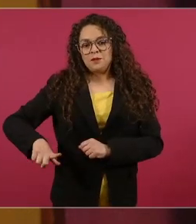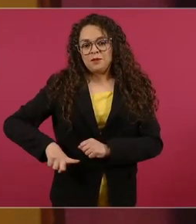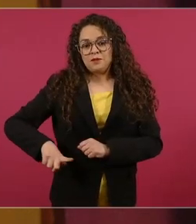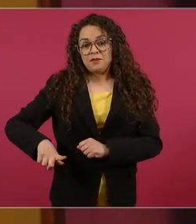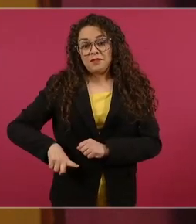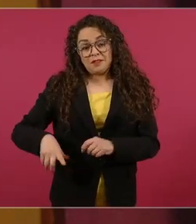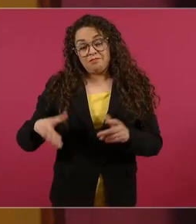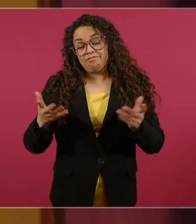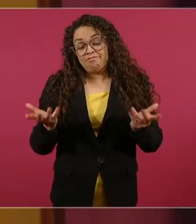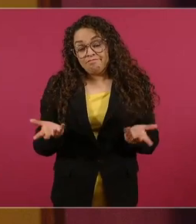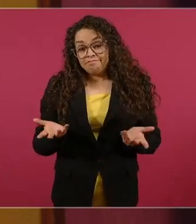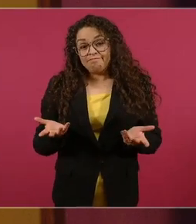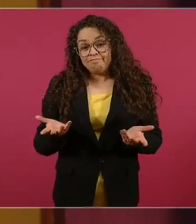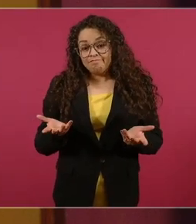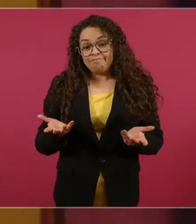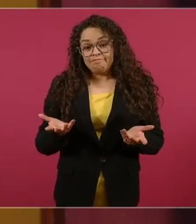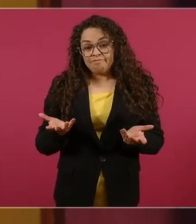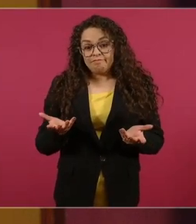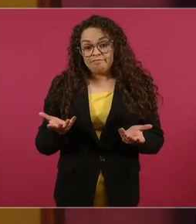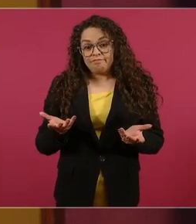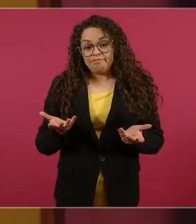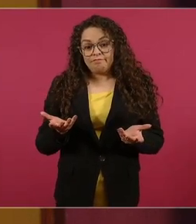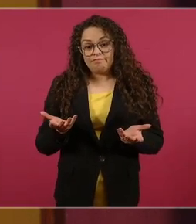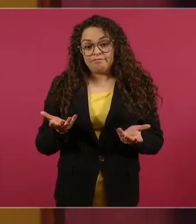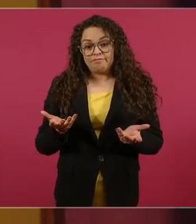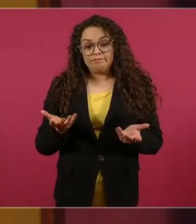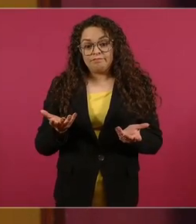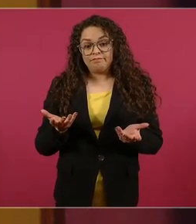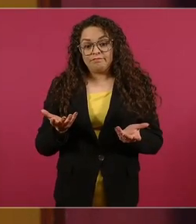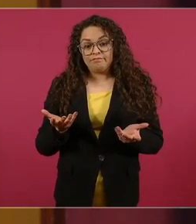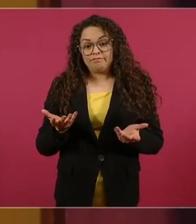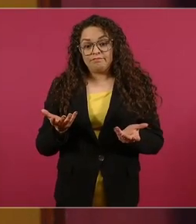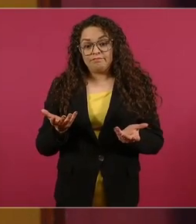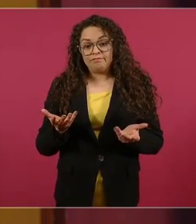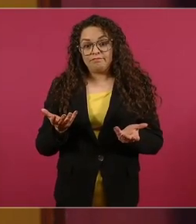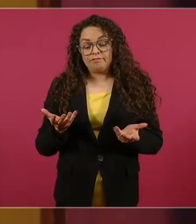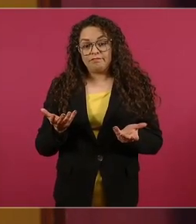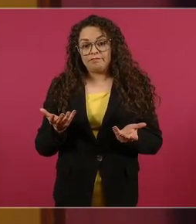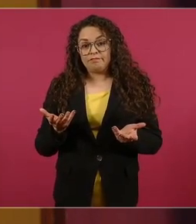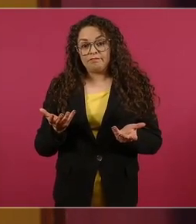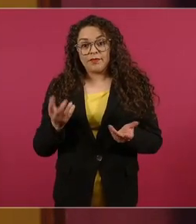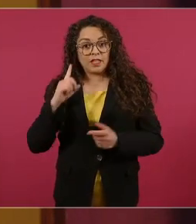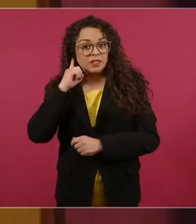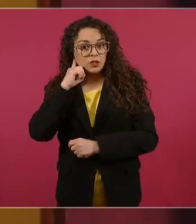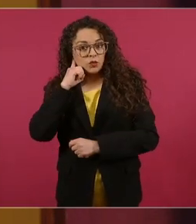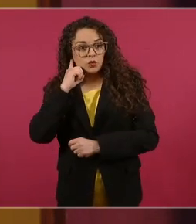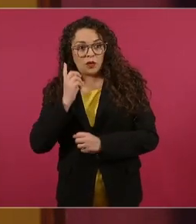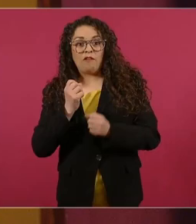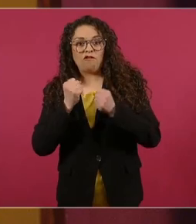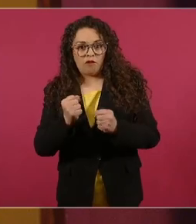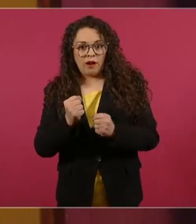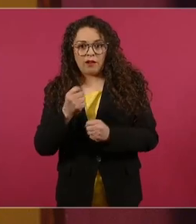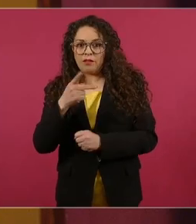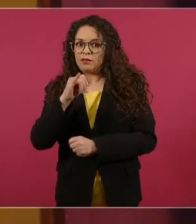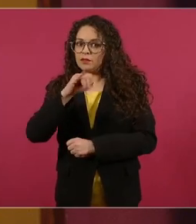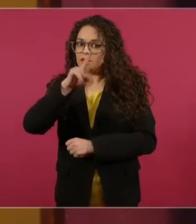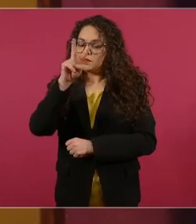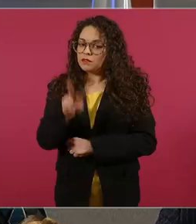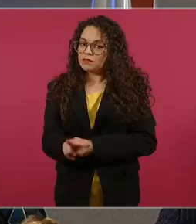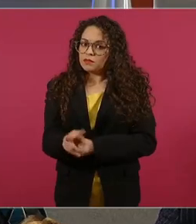Eso está fuerte, pero es que es muy importante para que no se repita.